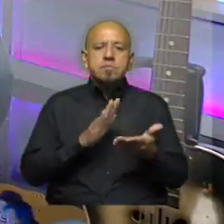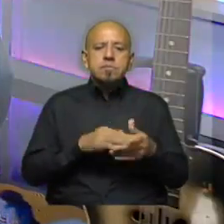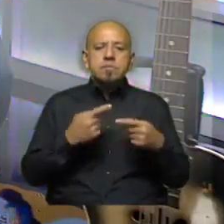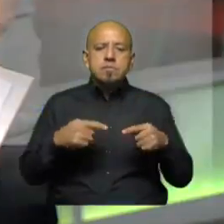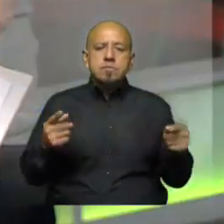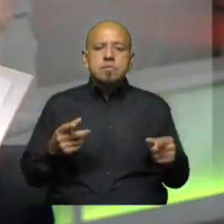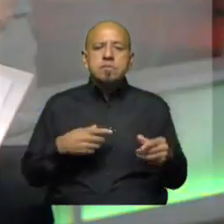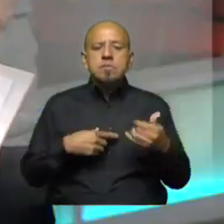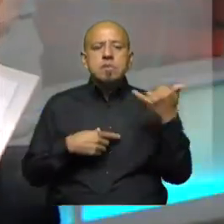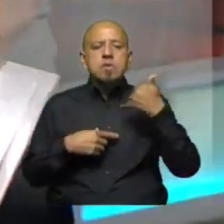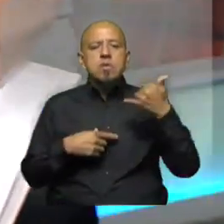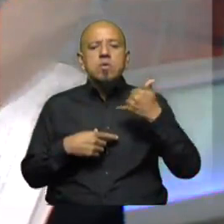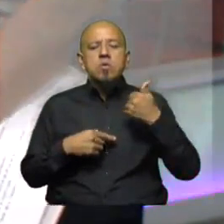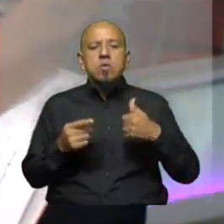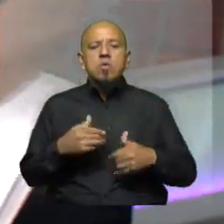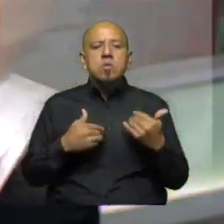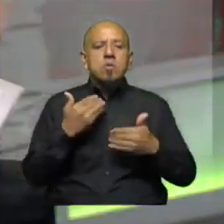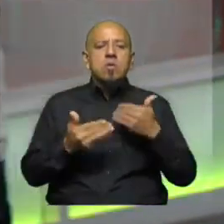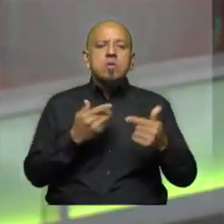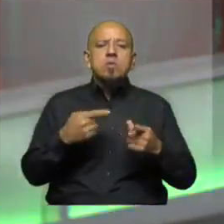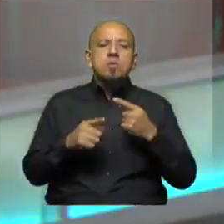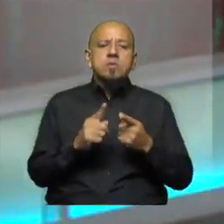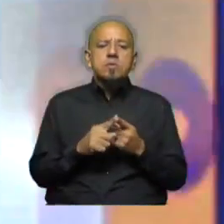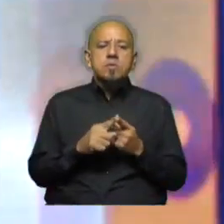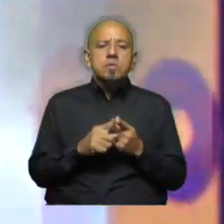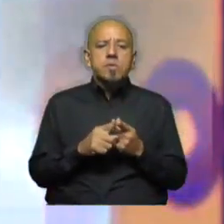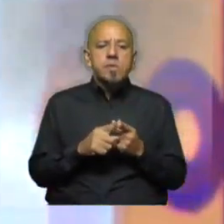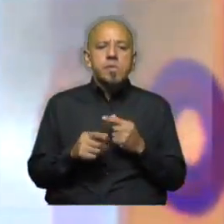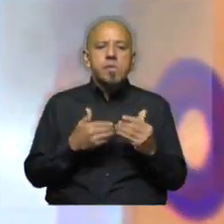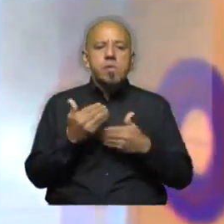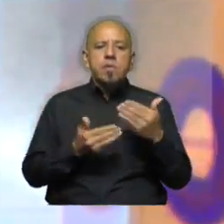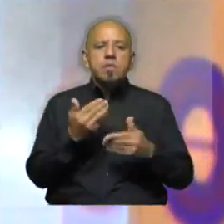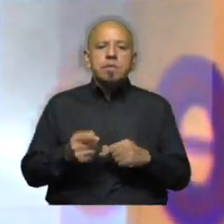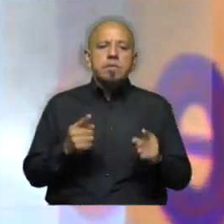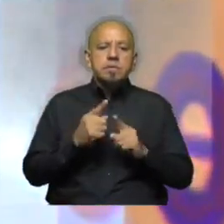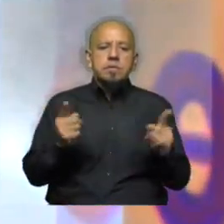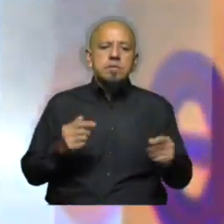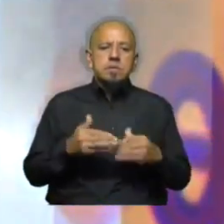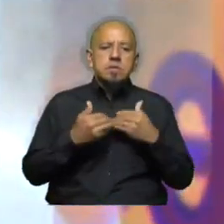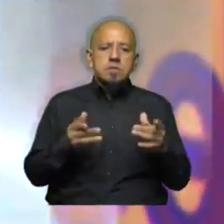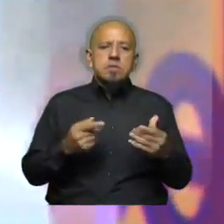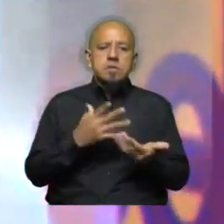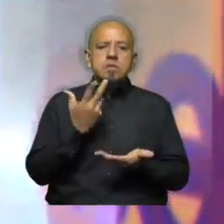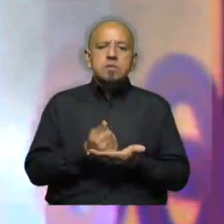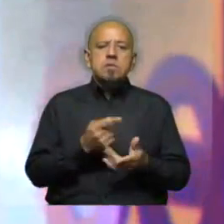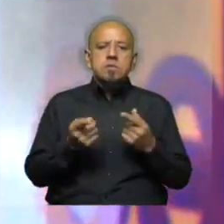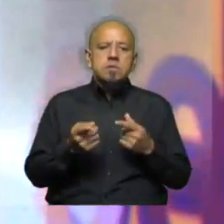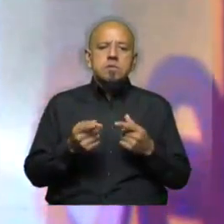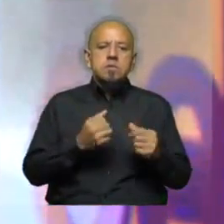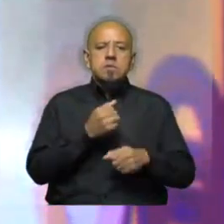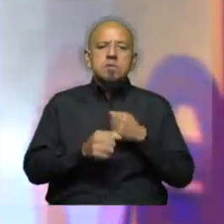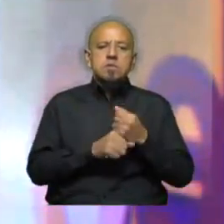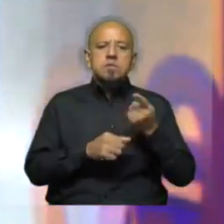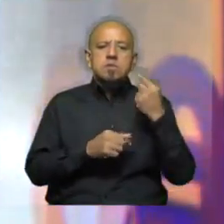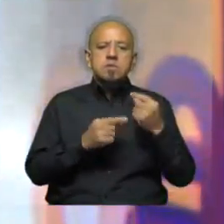adelantar. Cuéntenos un poco cómo viene ese proceso de disco nuevo. Sí, fue un proceso largo, fue un disco que empezamos a grabar a mitad del año pasado,